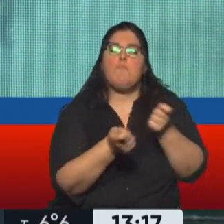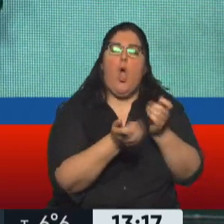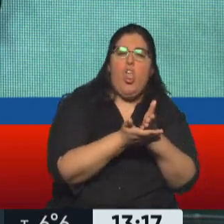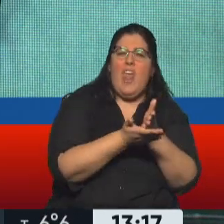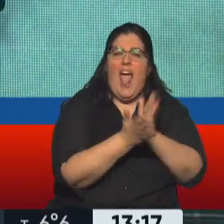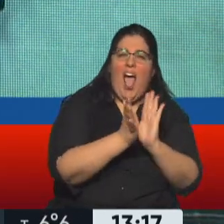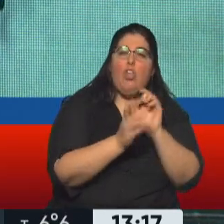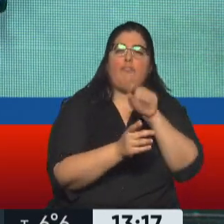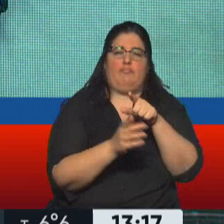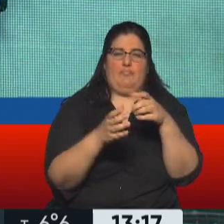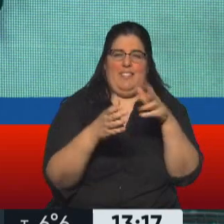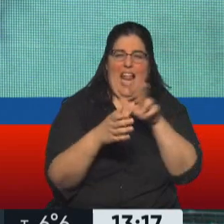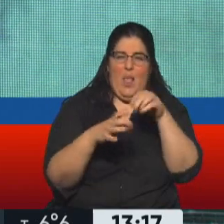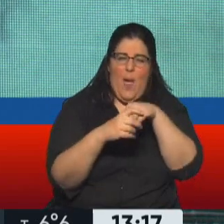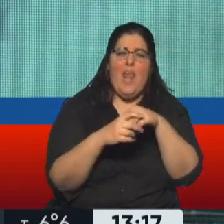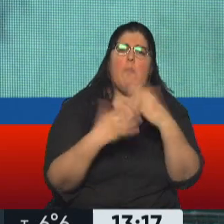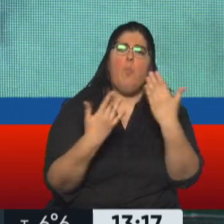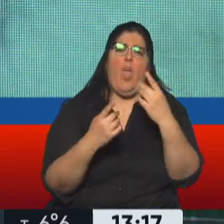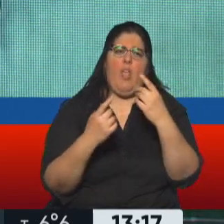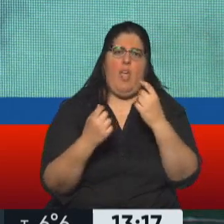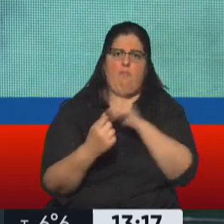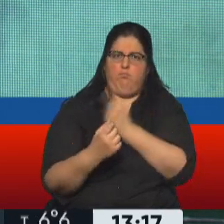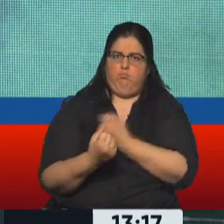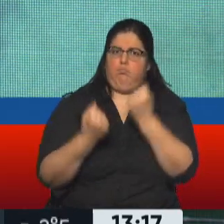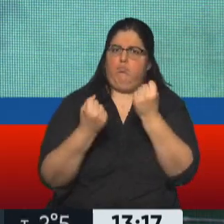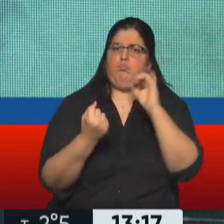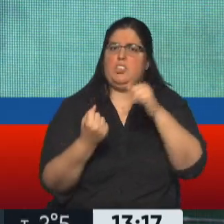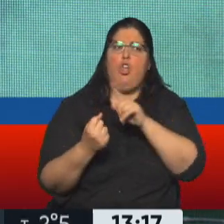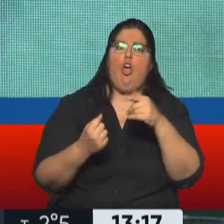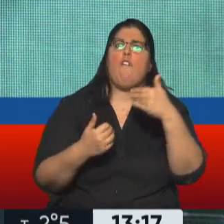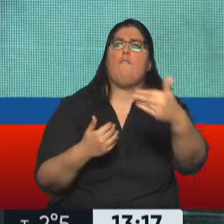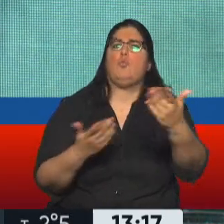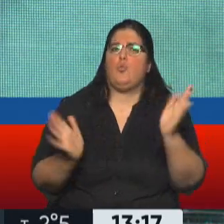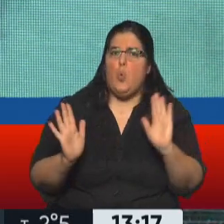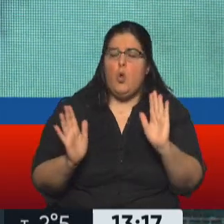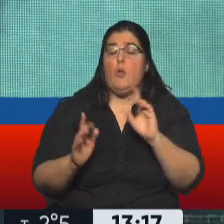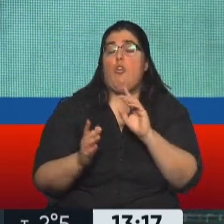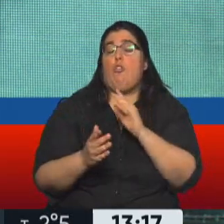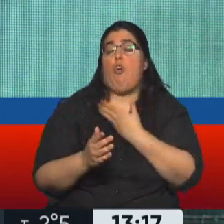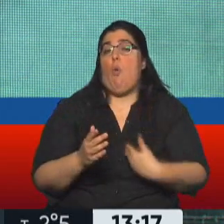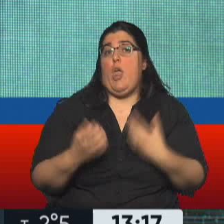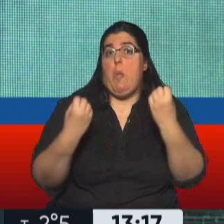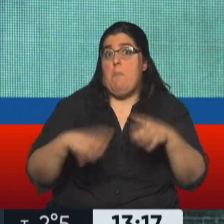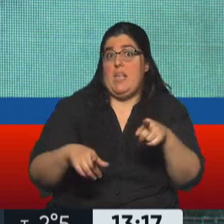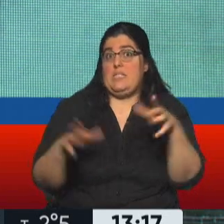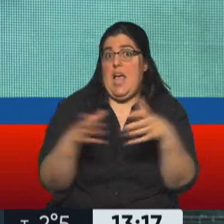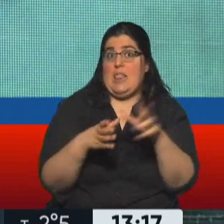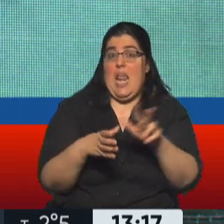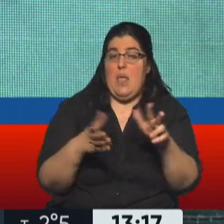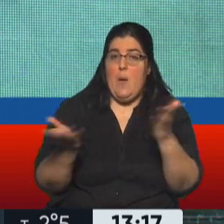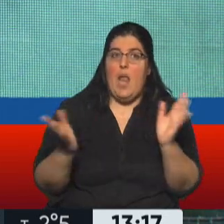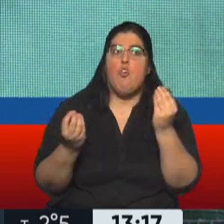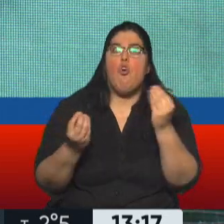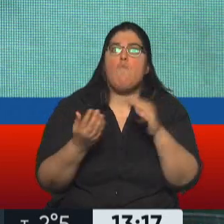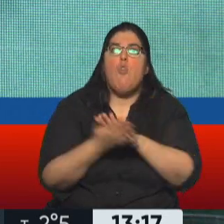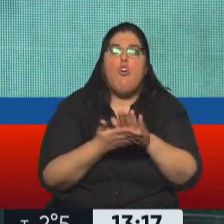talibán van a tener otro tipo de peso en este futuro, o este gobierno que empieza de los talibán, y cómo se van a definir